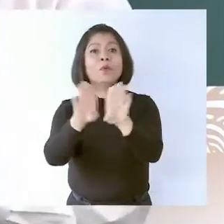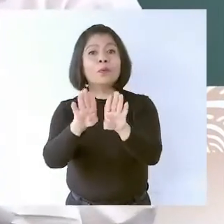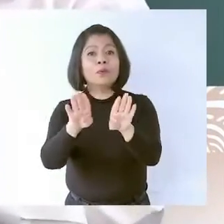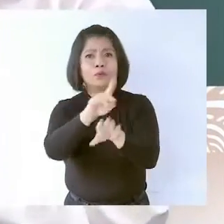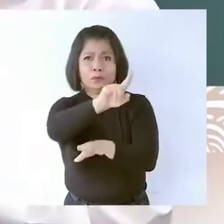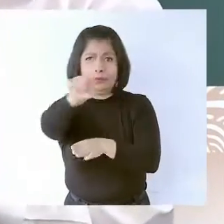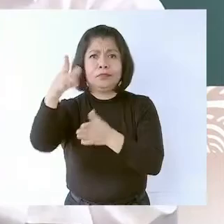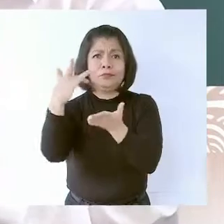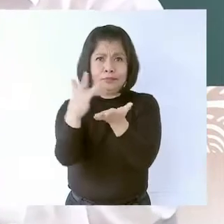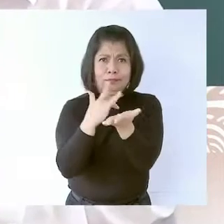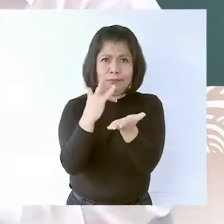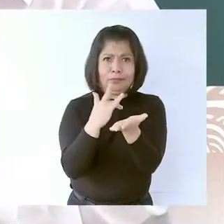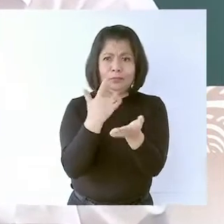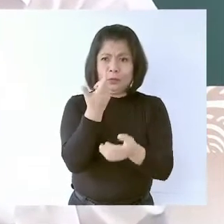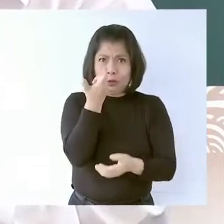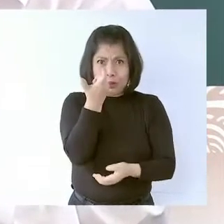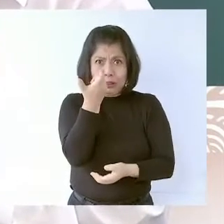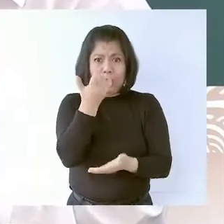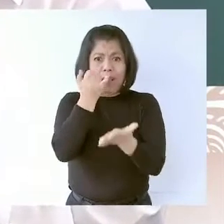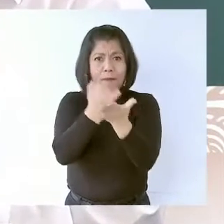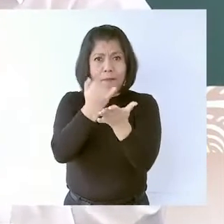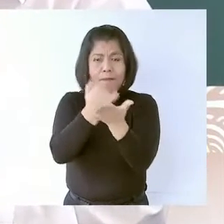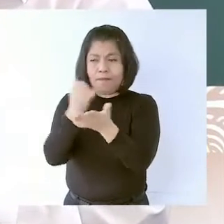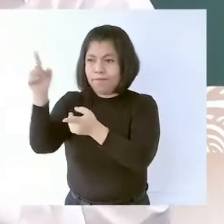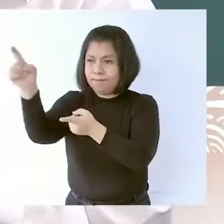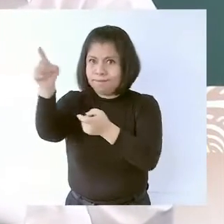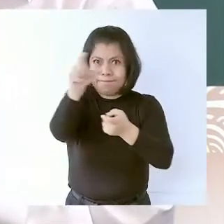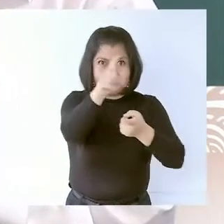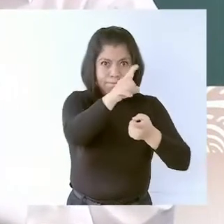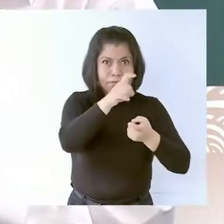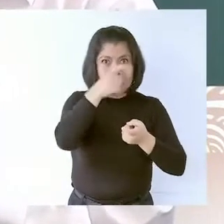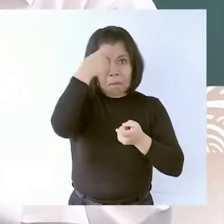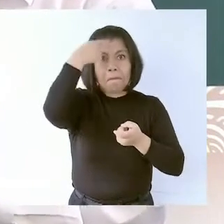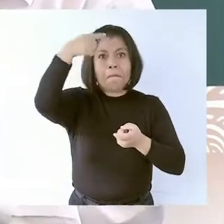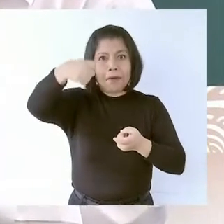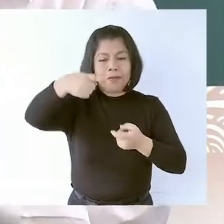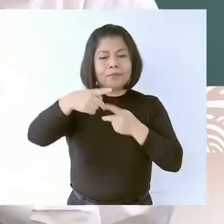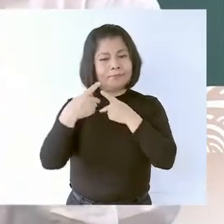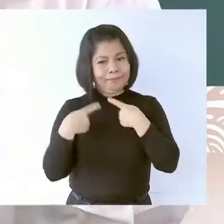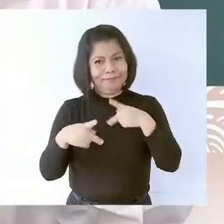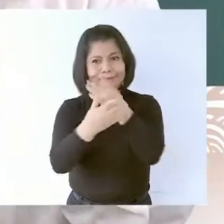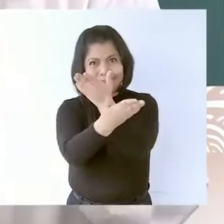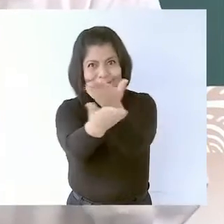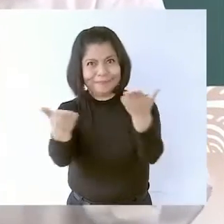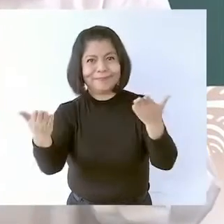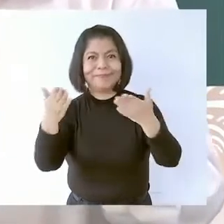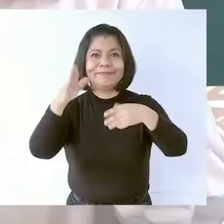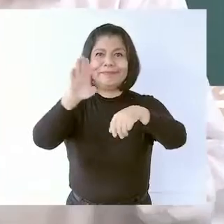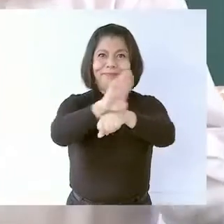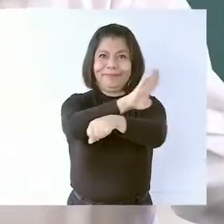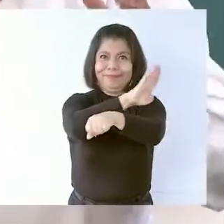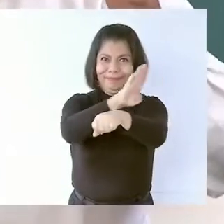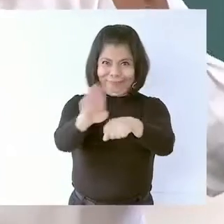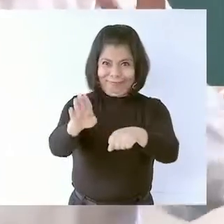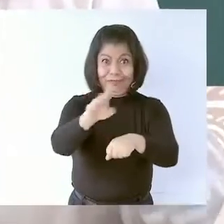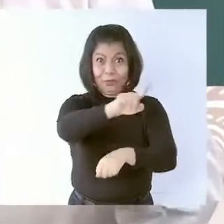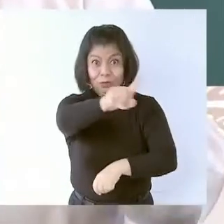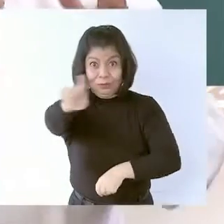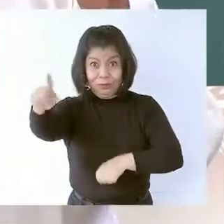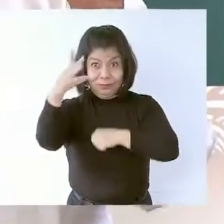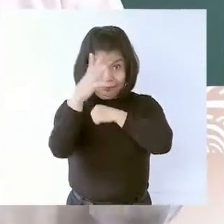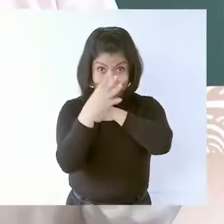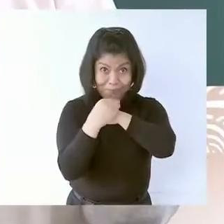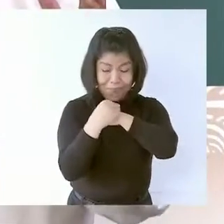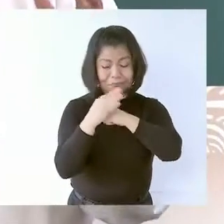terminar, si así lo decide el pueblo de México, antes vamos a dejar